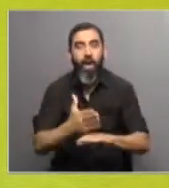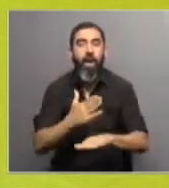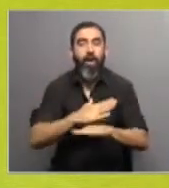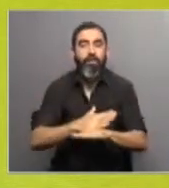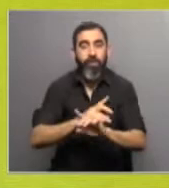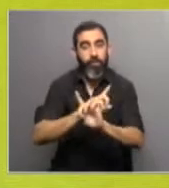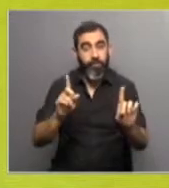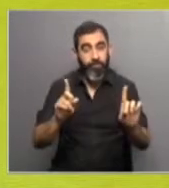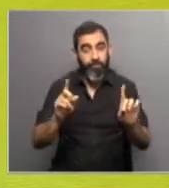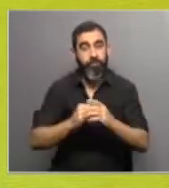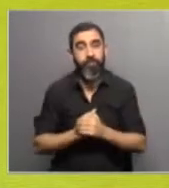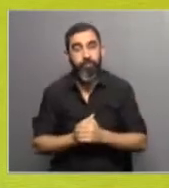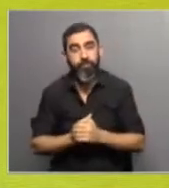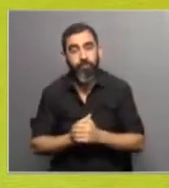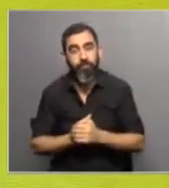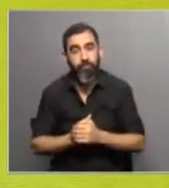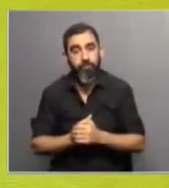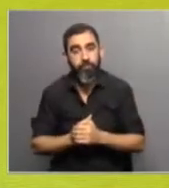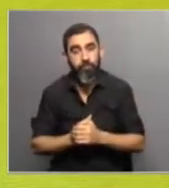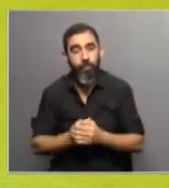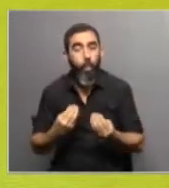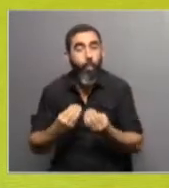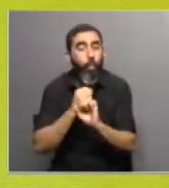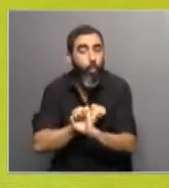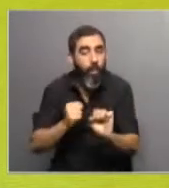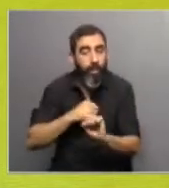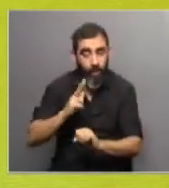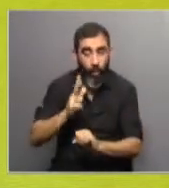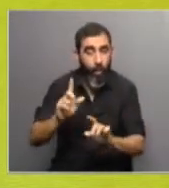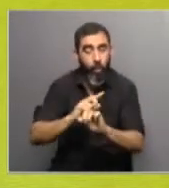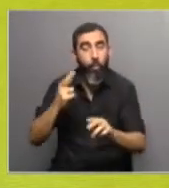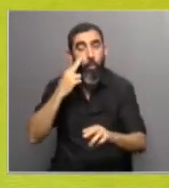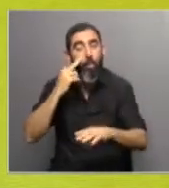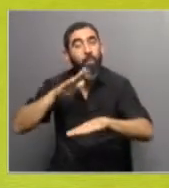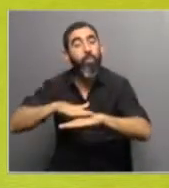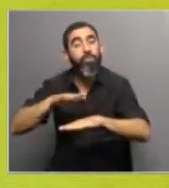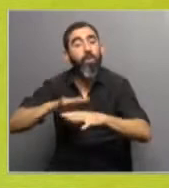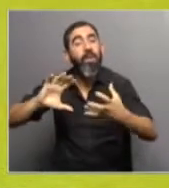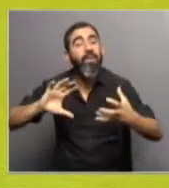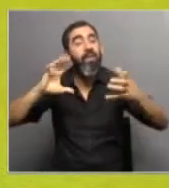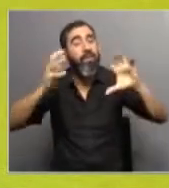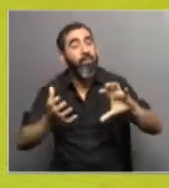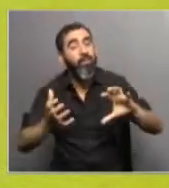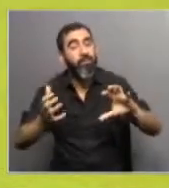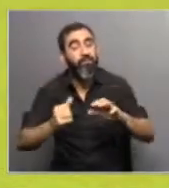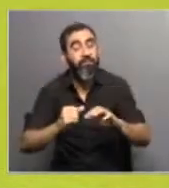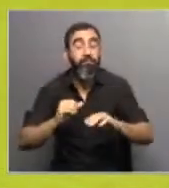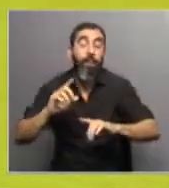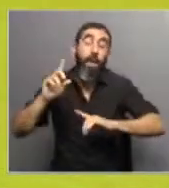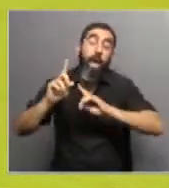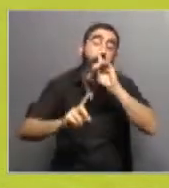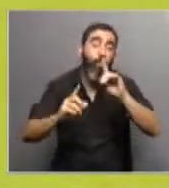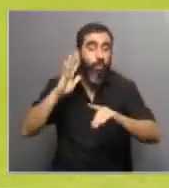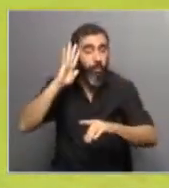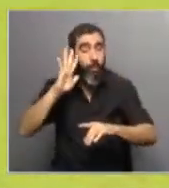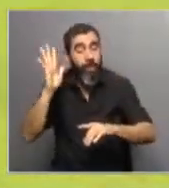eso. Es decir, ¿cuál es la probabilidad de que el humano no haya afectado el clima? Bueno, es algunas estimaciones